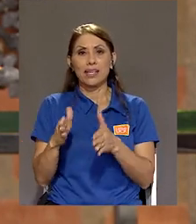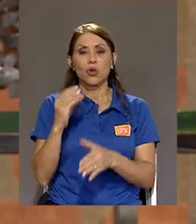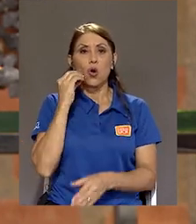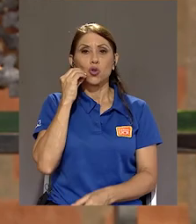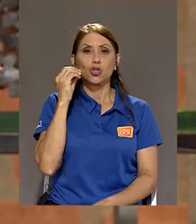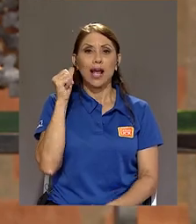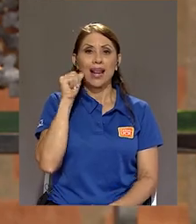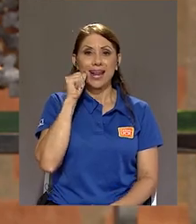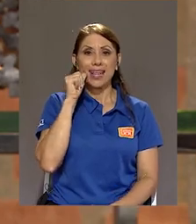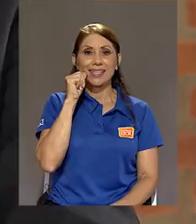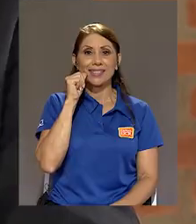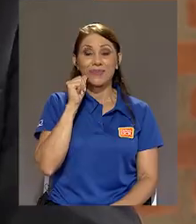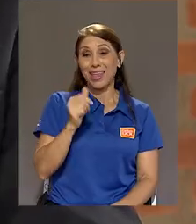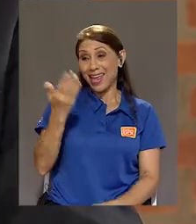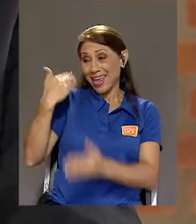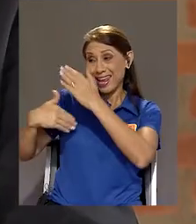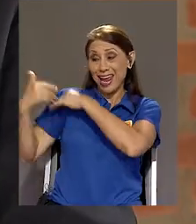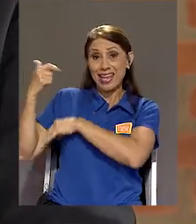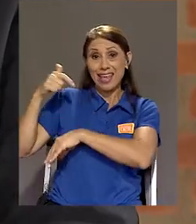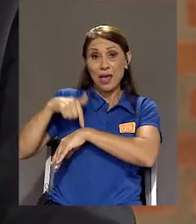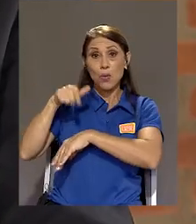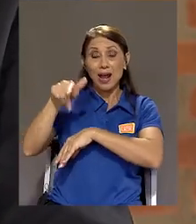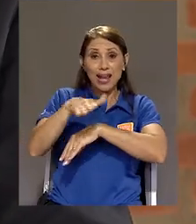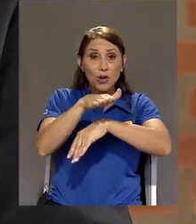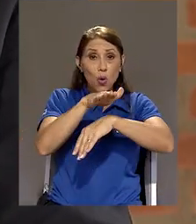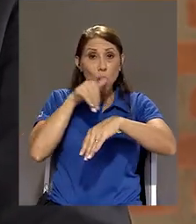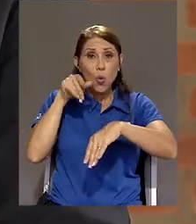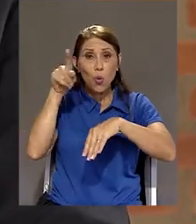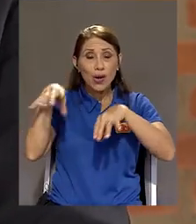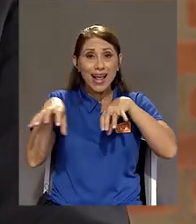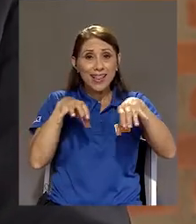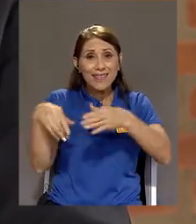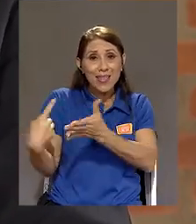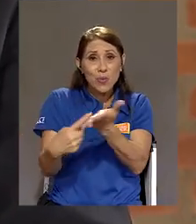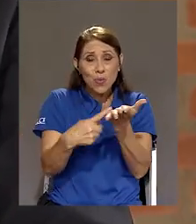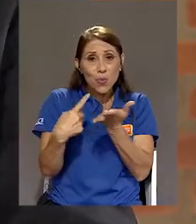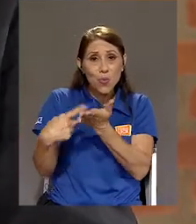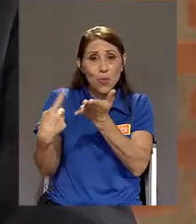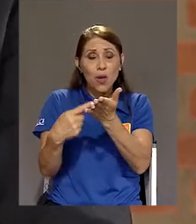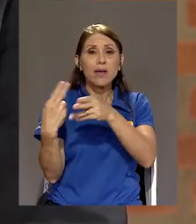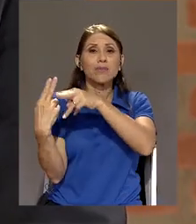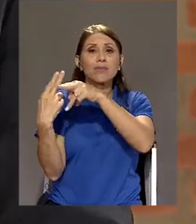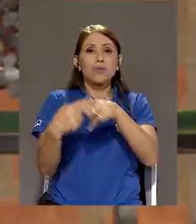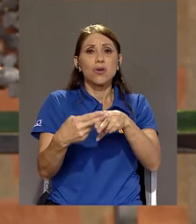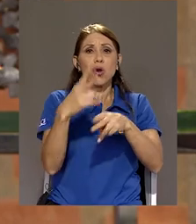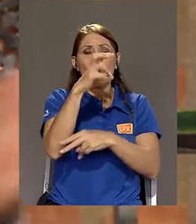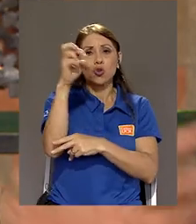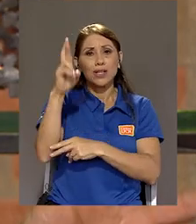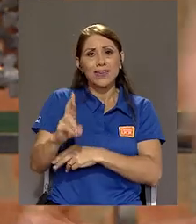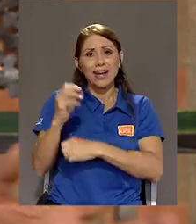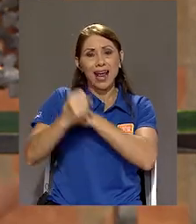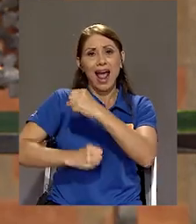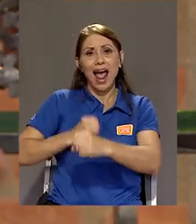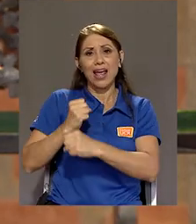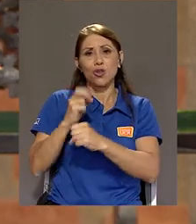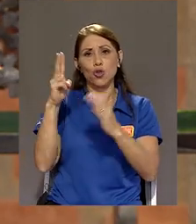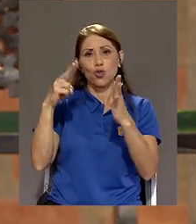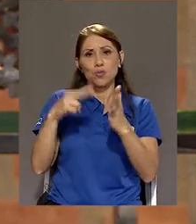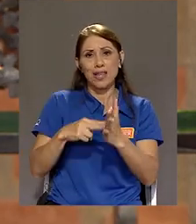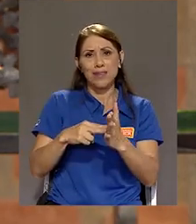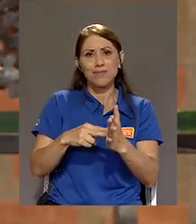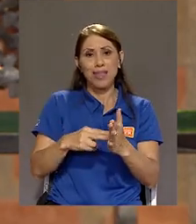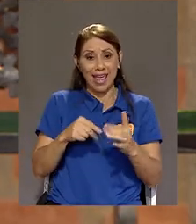un simposio en aquella época que se llamó 2000. Costa Rica Año 2000. Bueno, a mí se me asemeja mucho